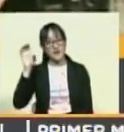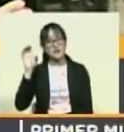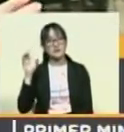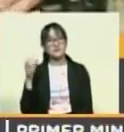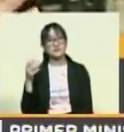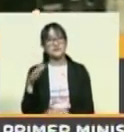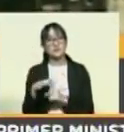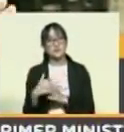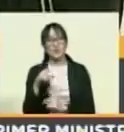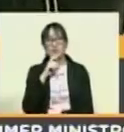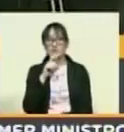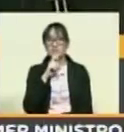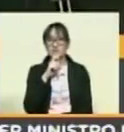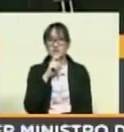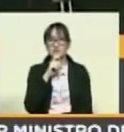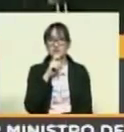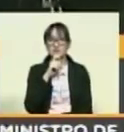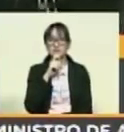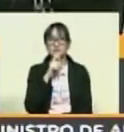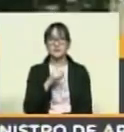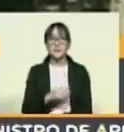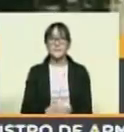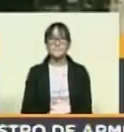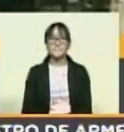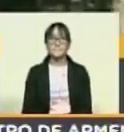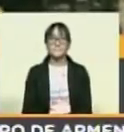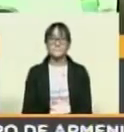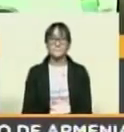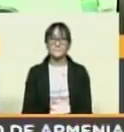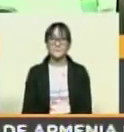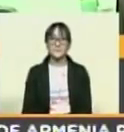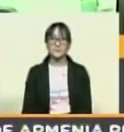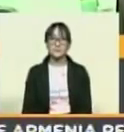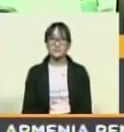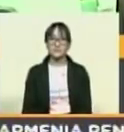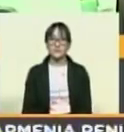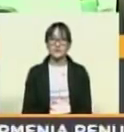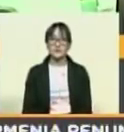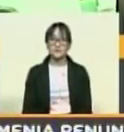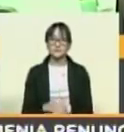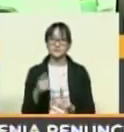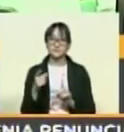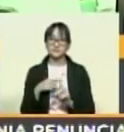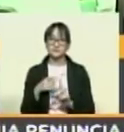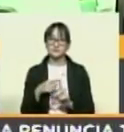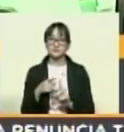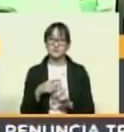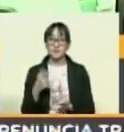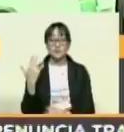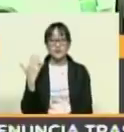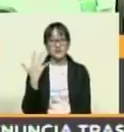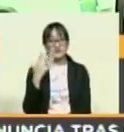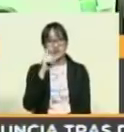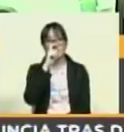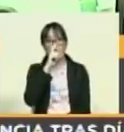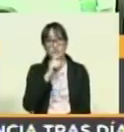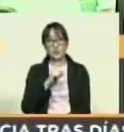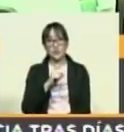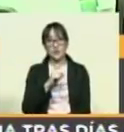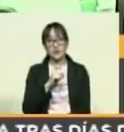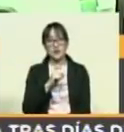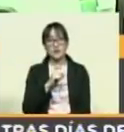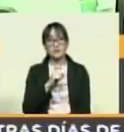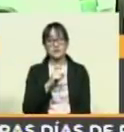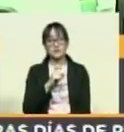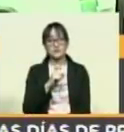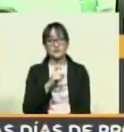dicen, quizás el mismo guión de acá de Venezuela. ¿Qué nos puede decir? Bueno, en primer lugar, hace 5 años yo era un